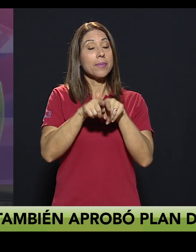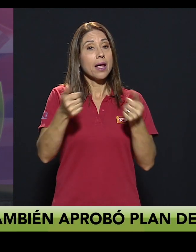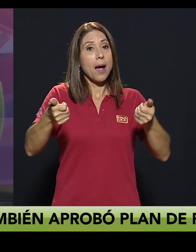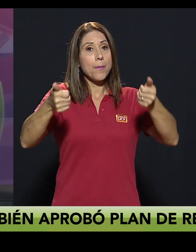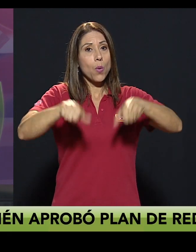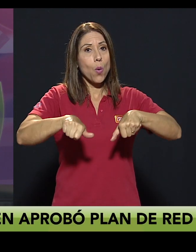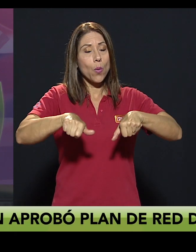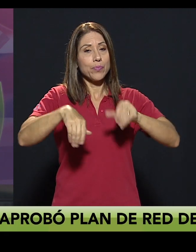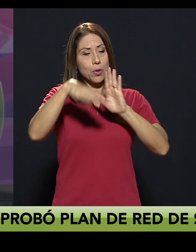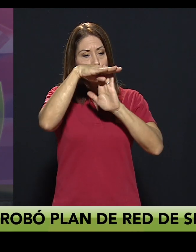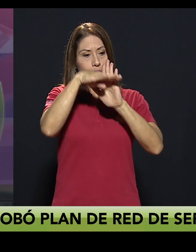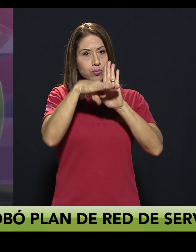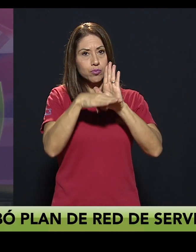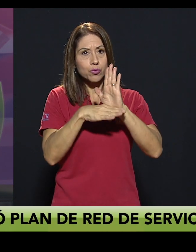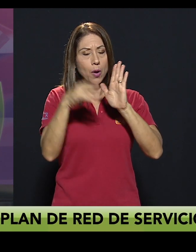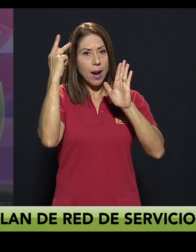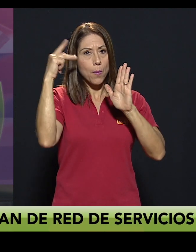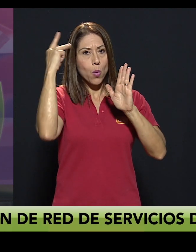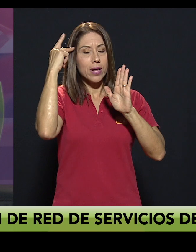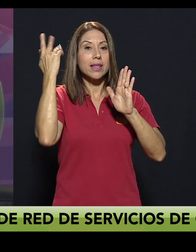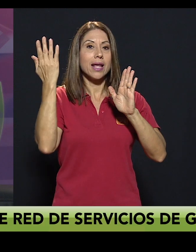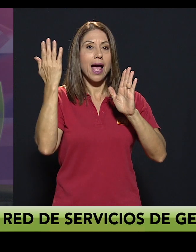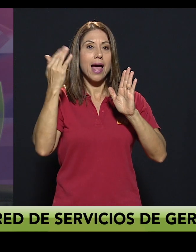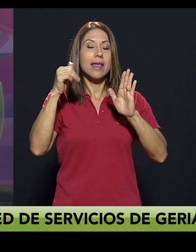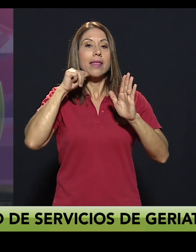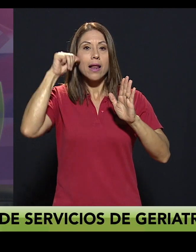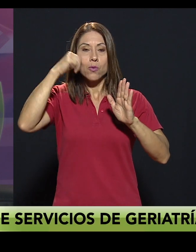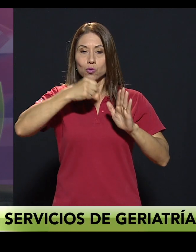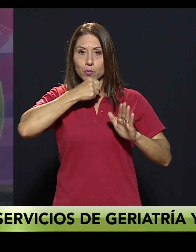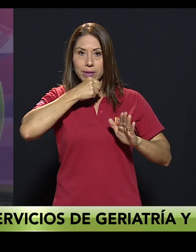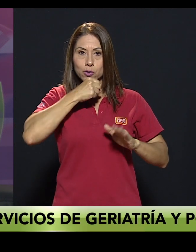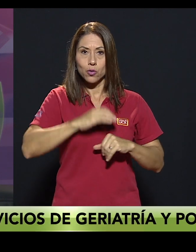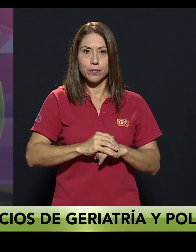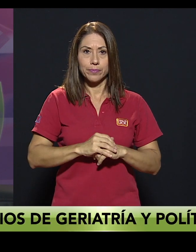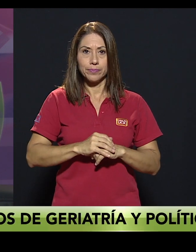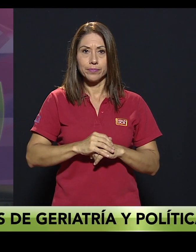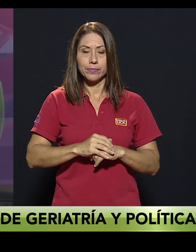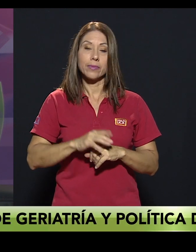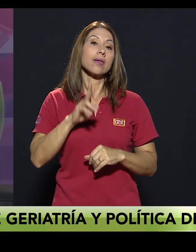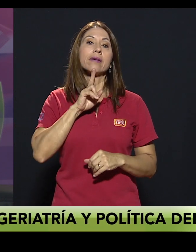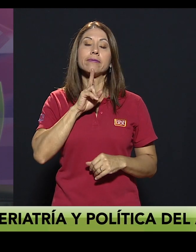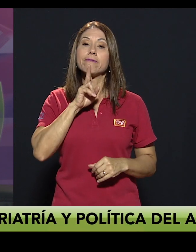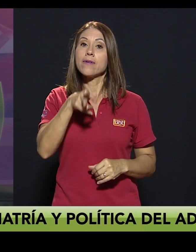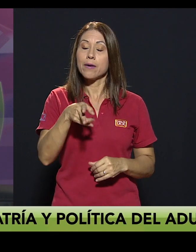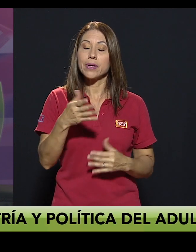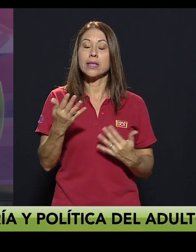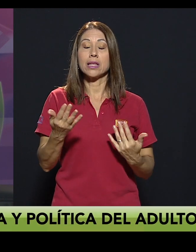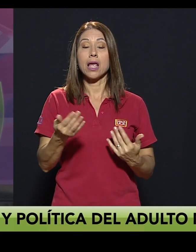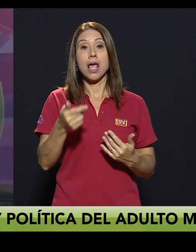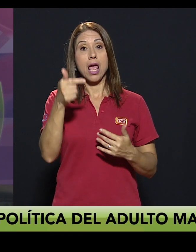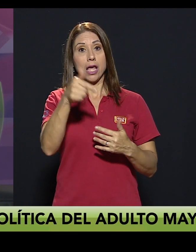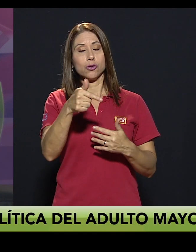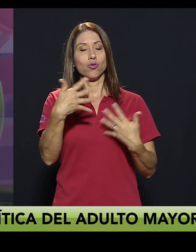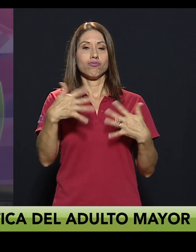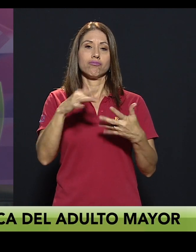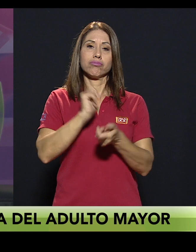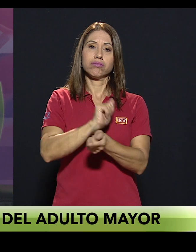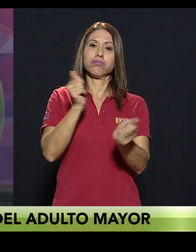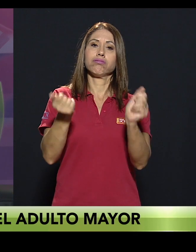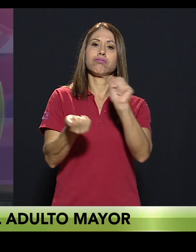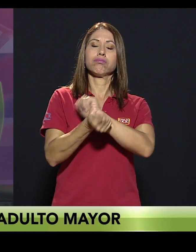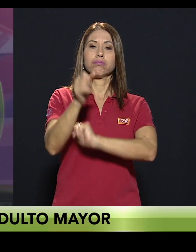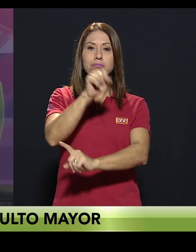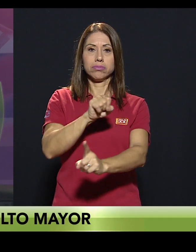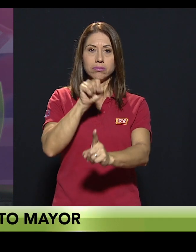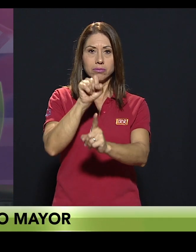aprobó la política del adulto mayor. Realmente eso cambia mucho la